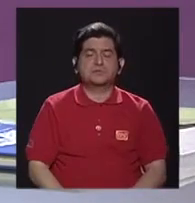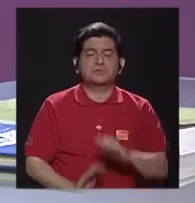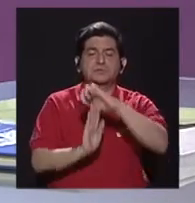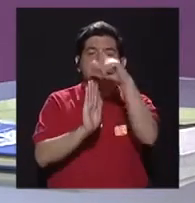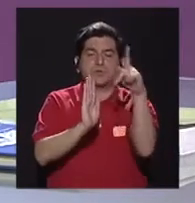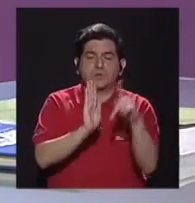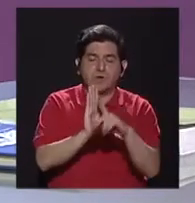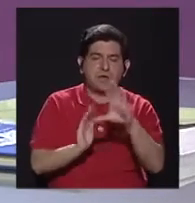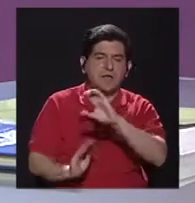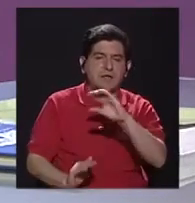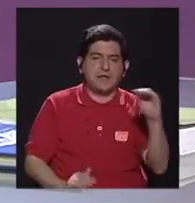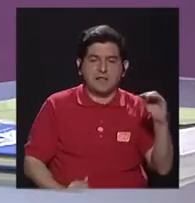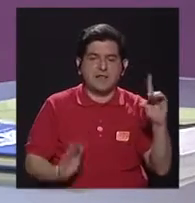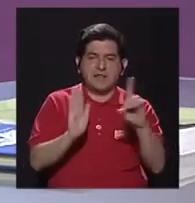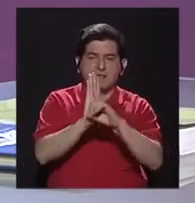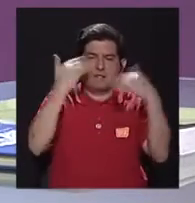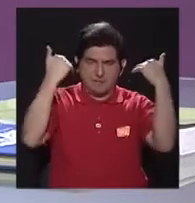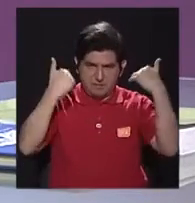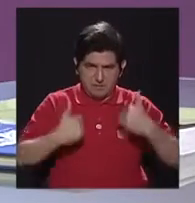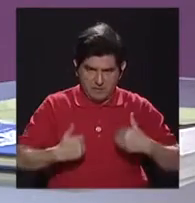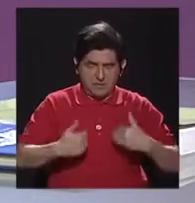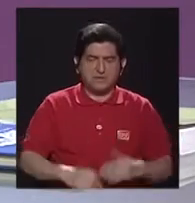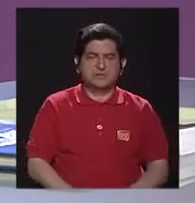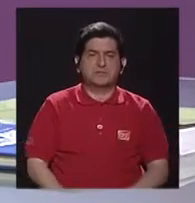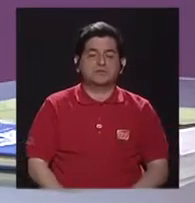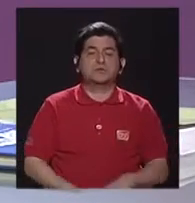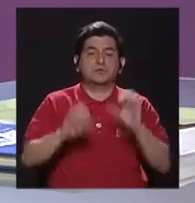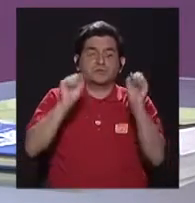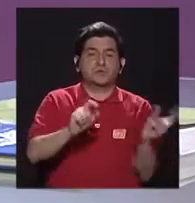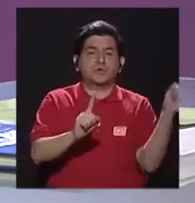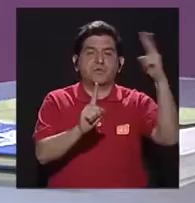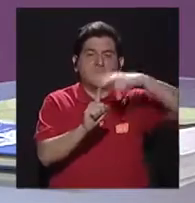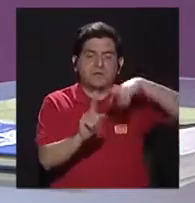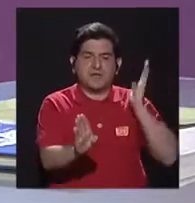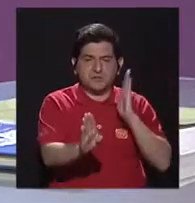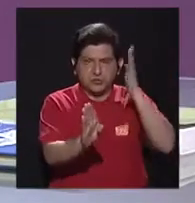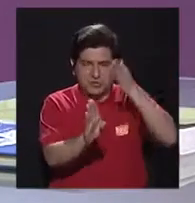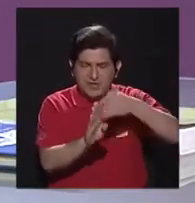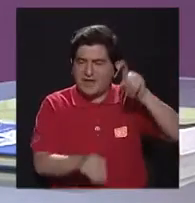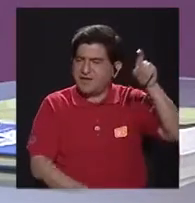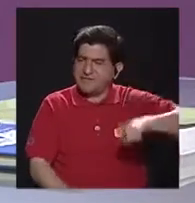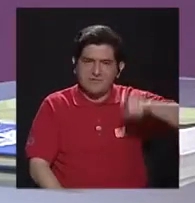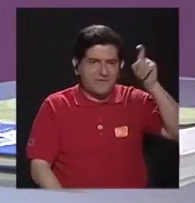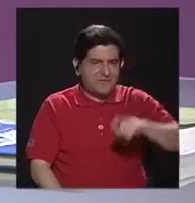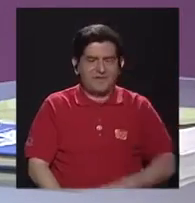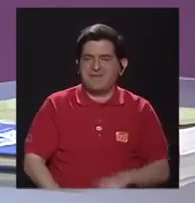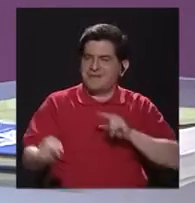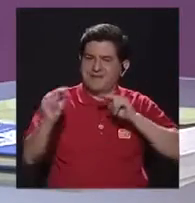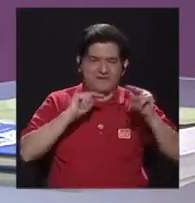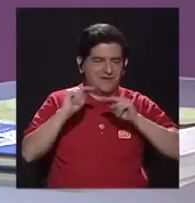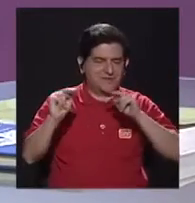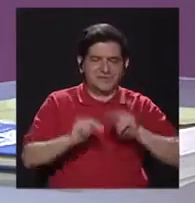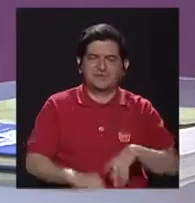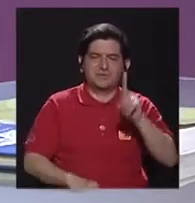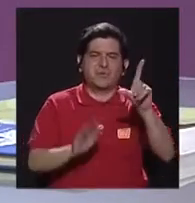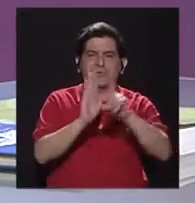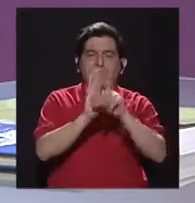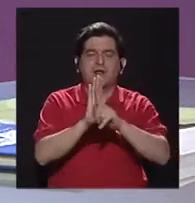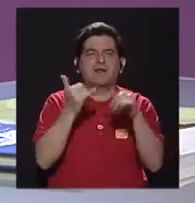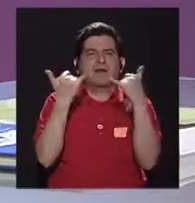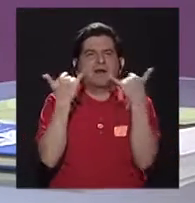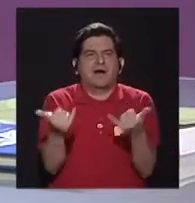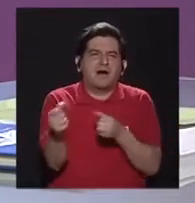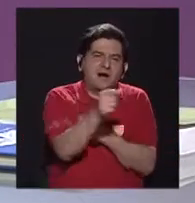Constitución y de los derechos fundamentales derechos ejercitables directamente, sin necesidad de la mediación de una ley. Ahora la Sala,